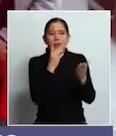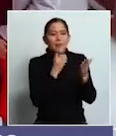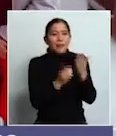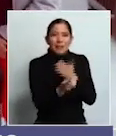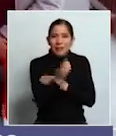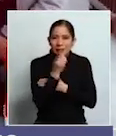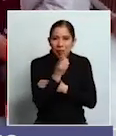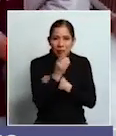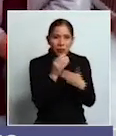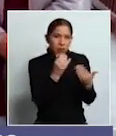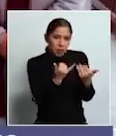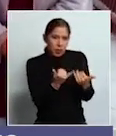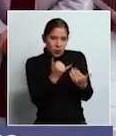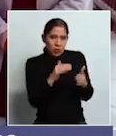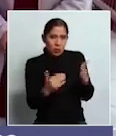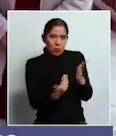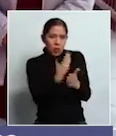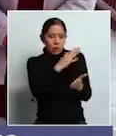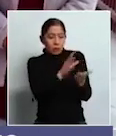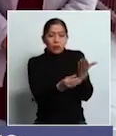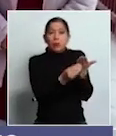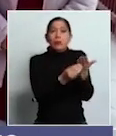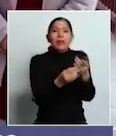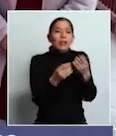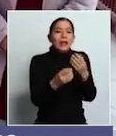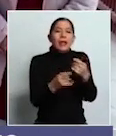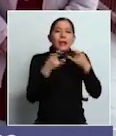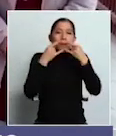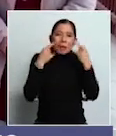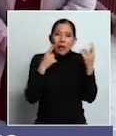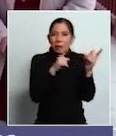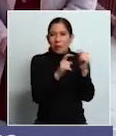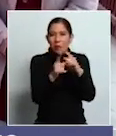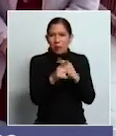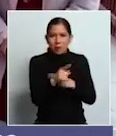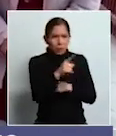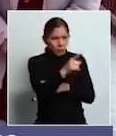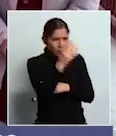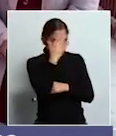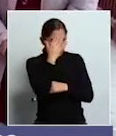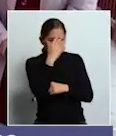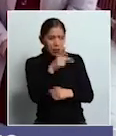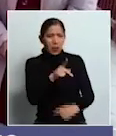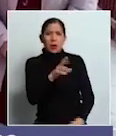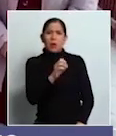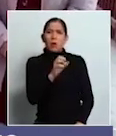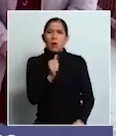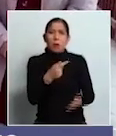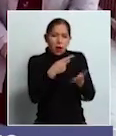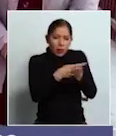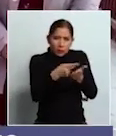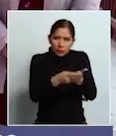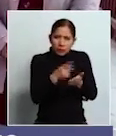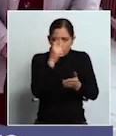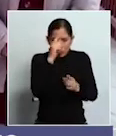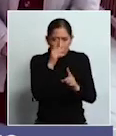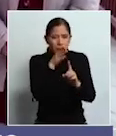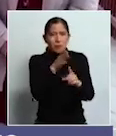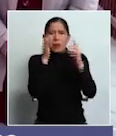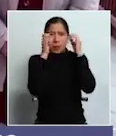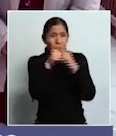de bioseguridad. ¿Se conoce de este POA destinado justamente a lo que es educación? ¿Cuánto ya se ha ejecutado?